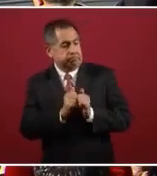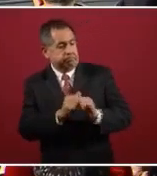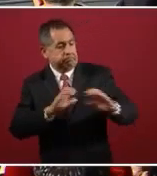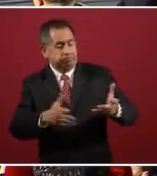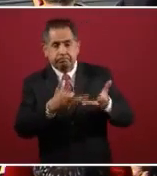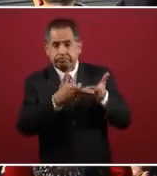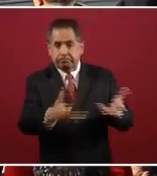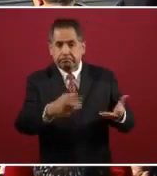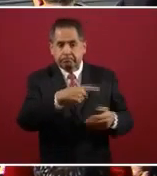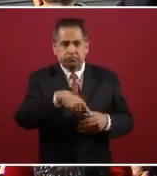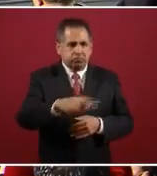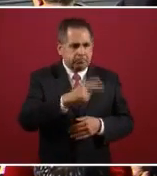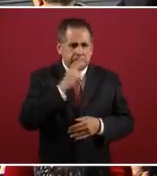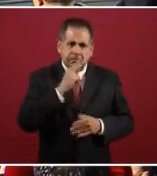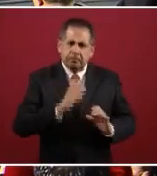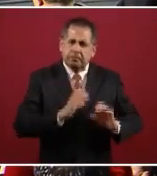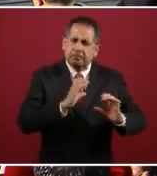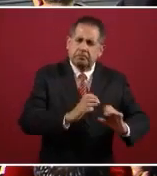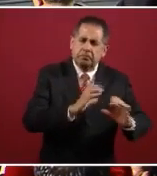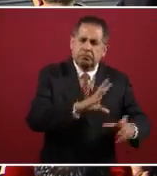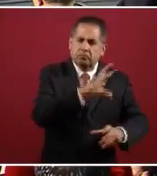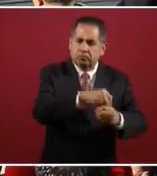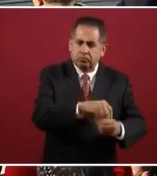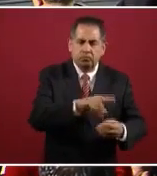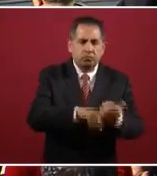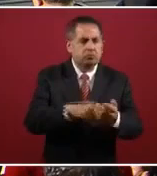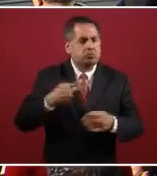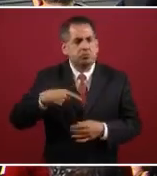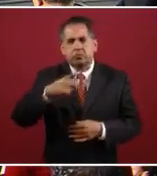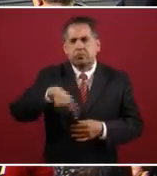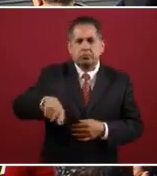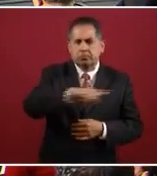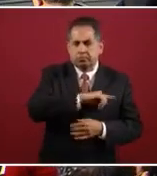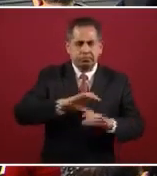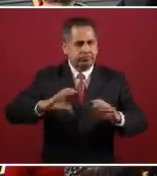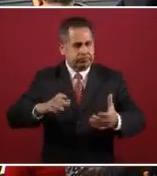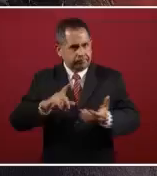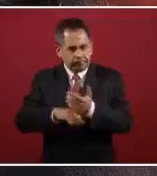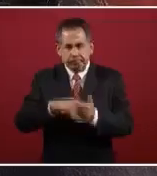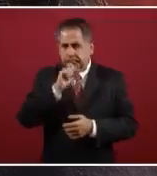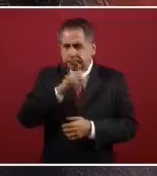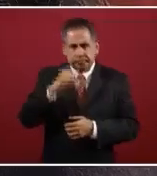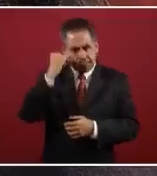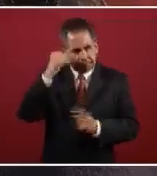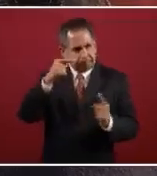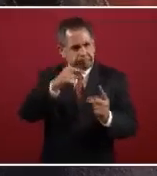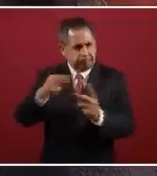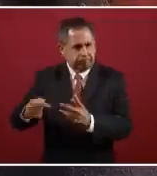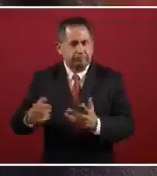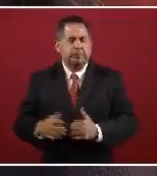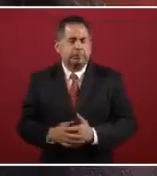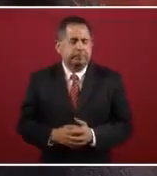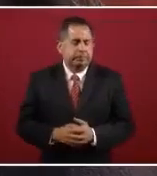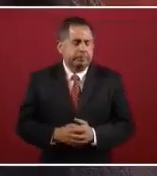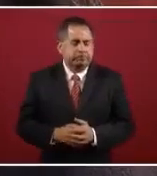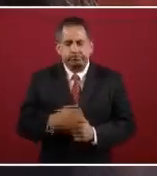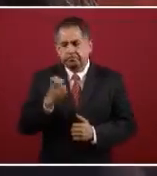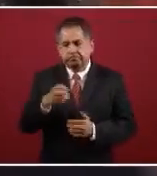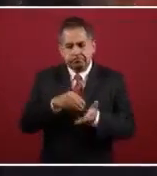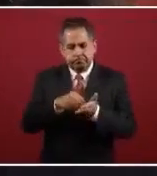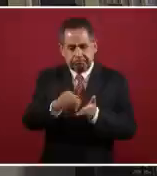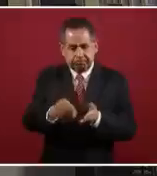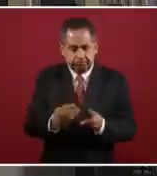territorio, son acogidos y cuidados por la gente de la misma comunidad, por las mismas autoridades. Entonces, eso es lo que es Sembrando